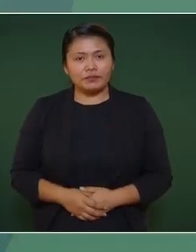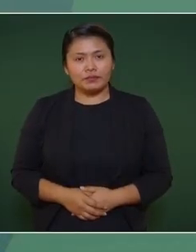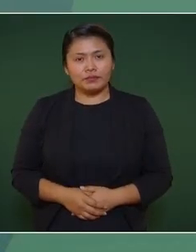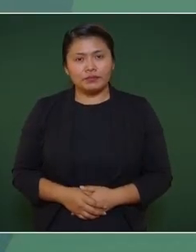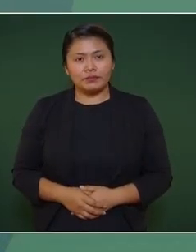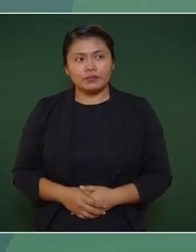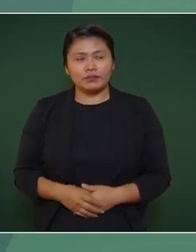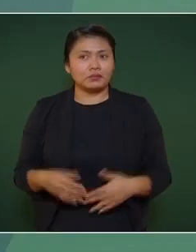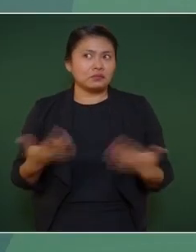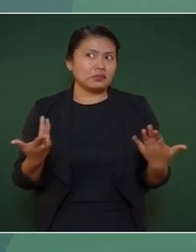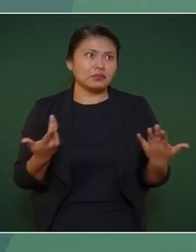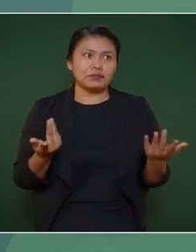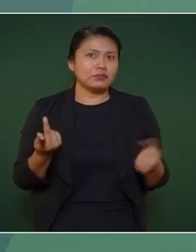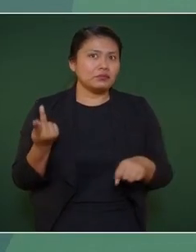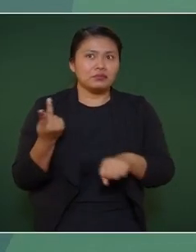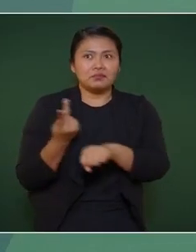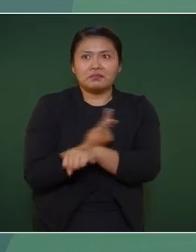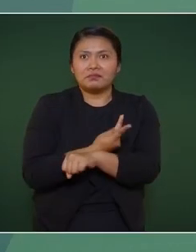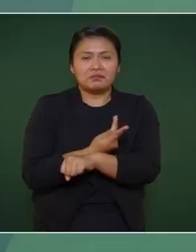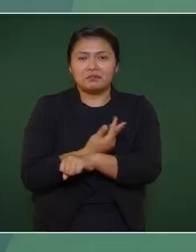qué pasó, pero